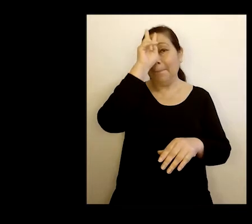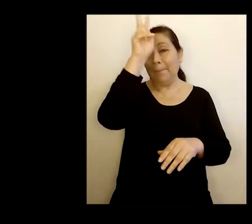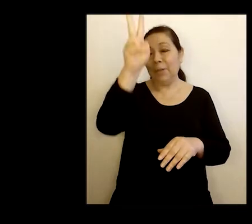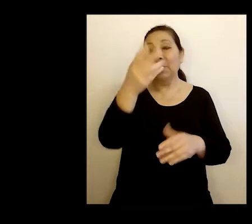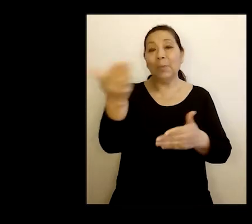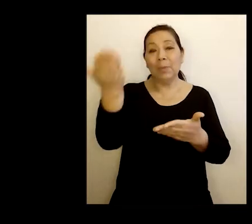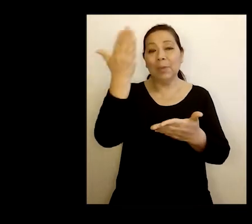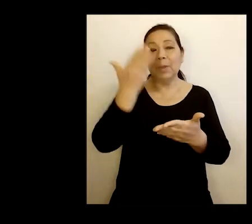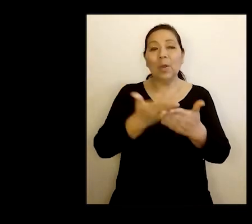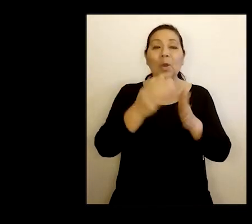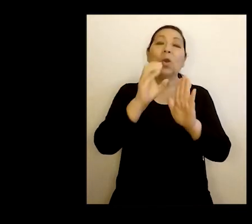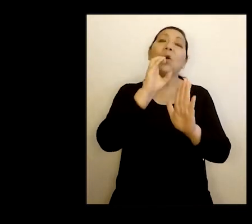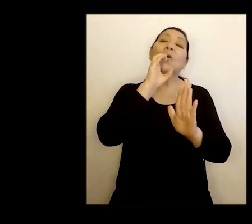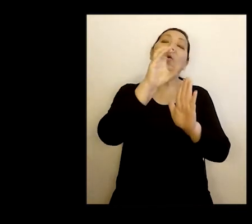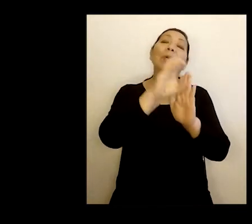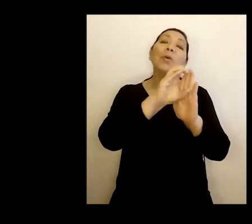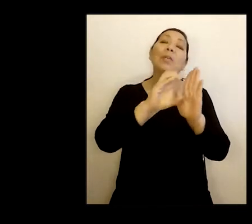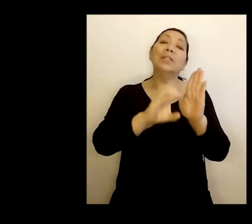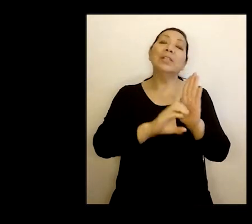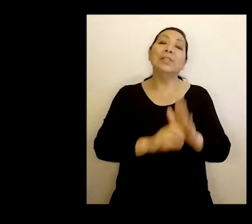demanda constitucional.